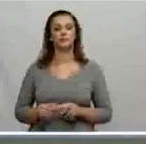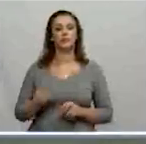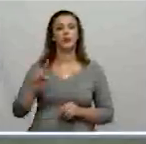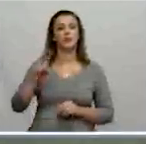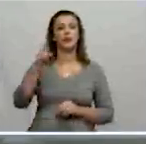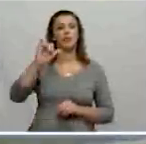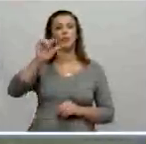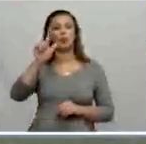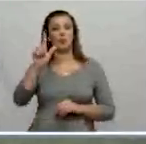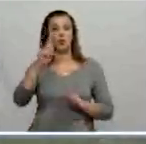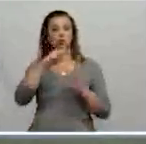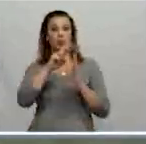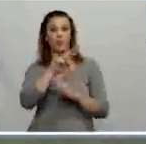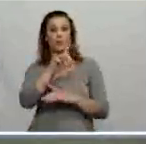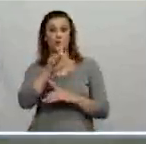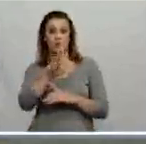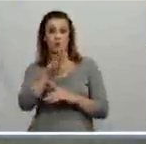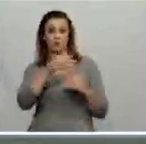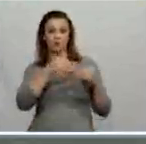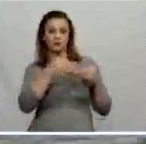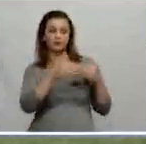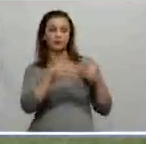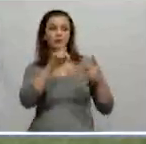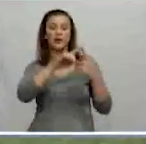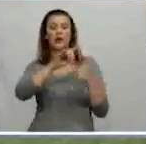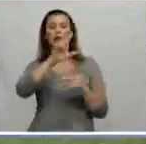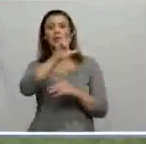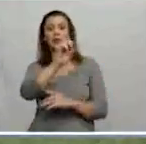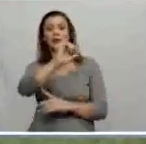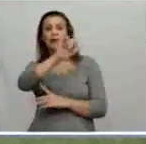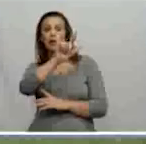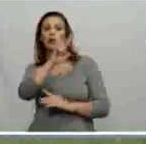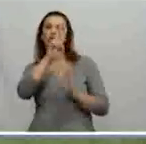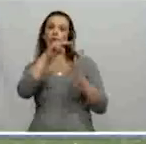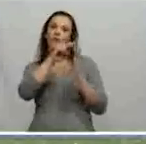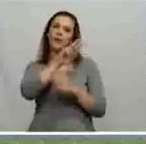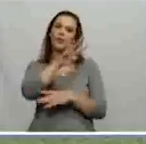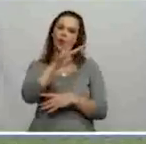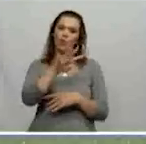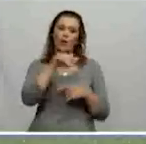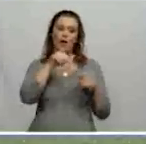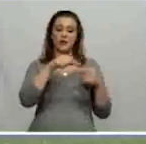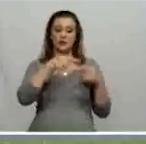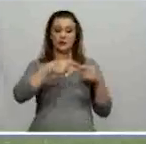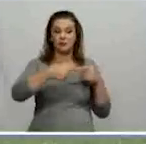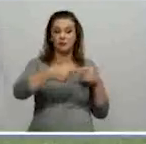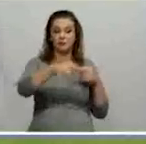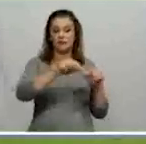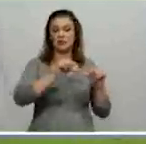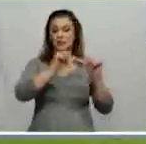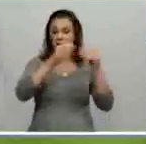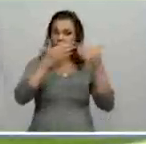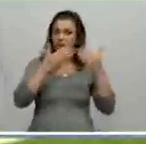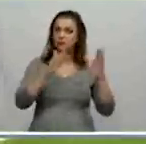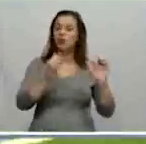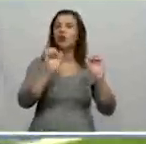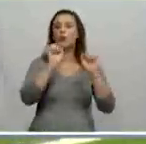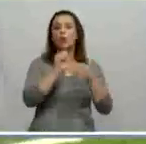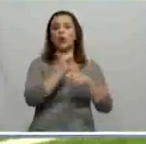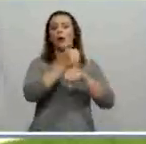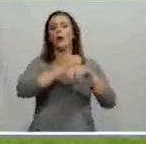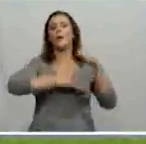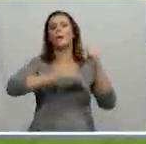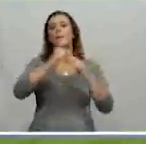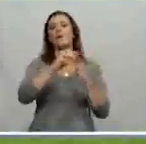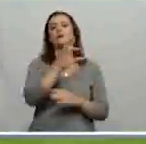del 2023 y hasta el 30 de julio del 2024, es decir, en esta ventana que se nos está abriendo, se puede tener un máximo